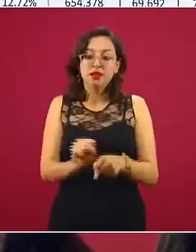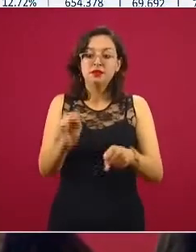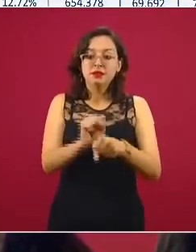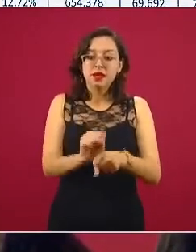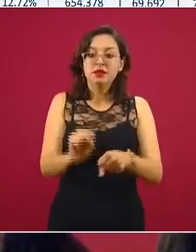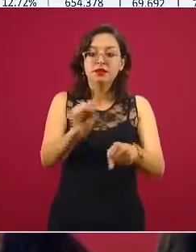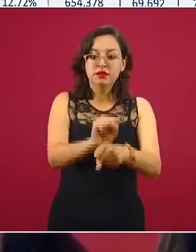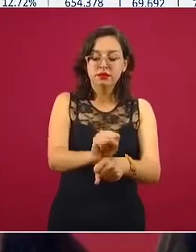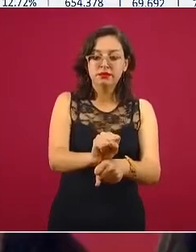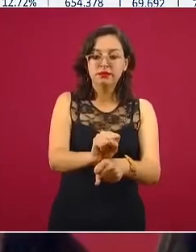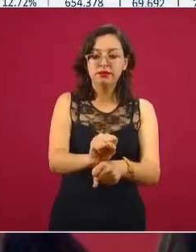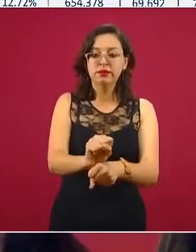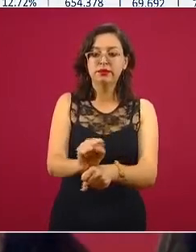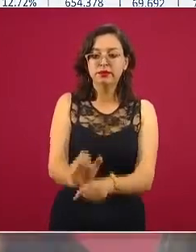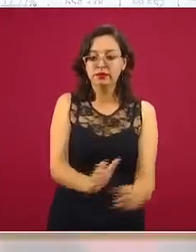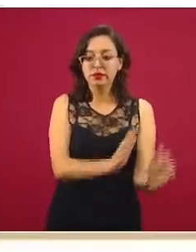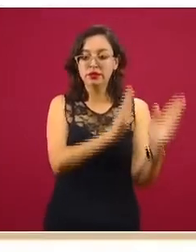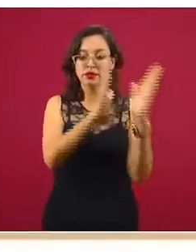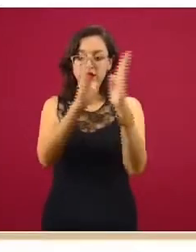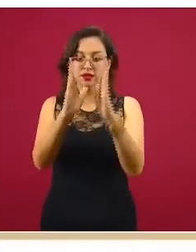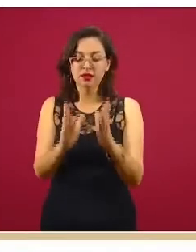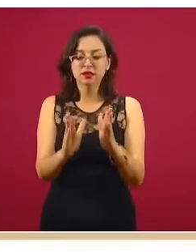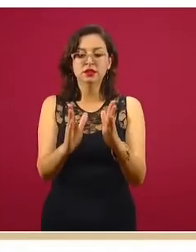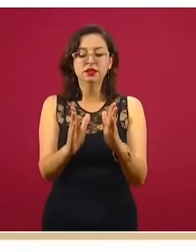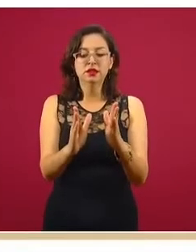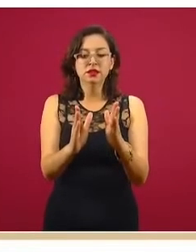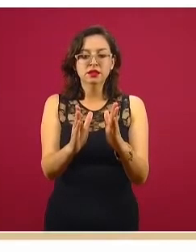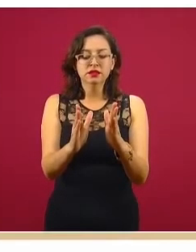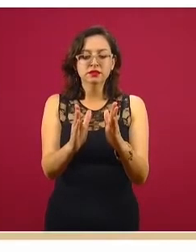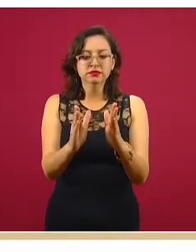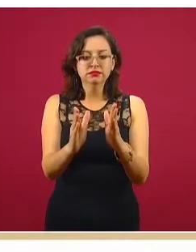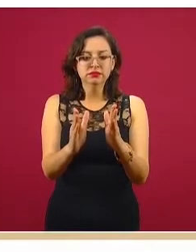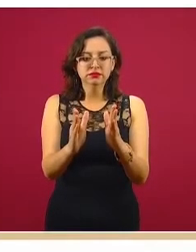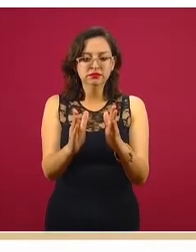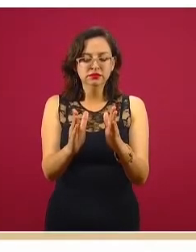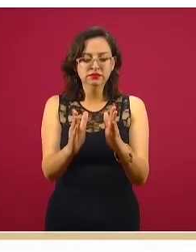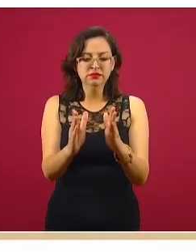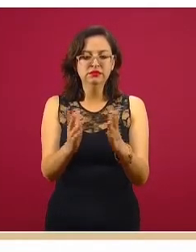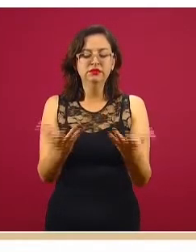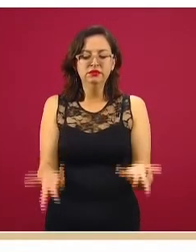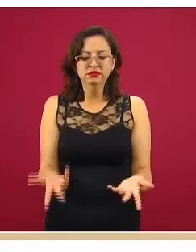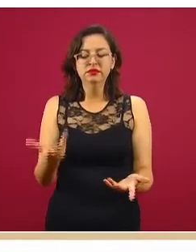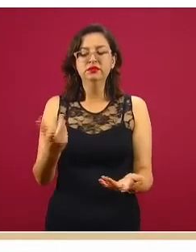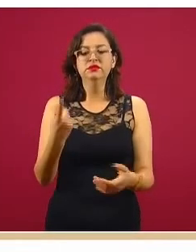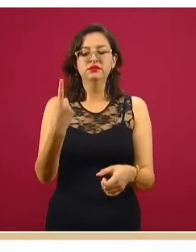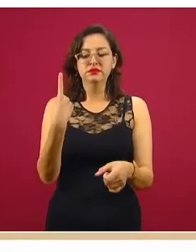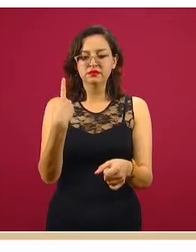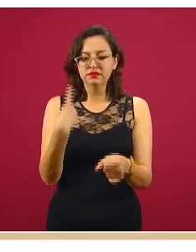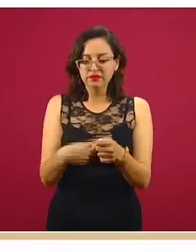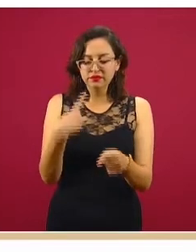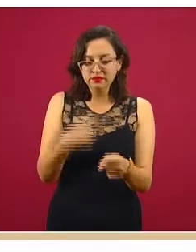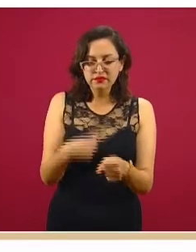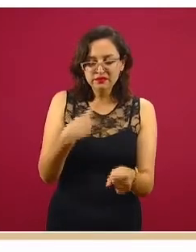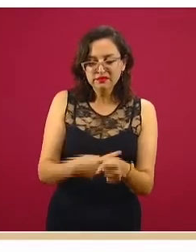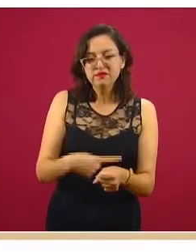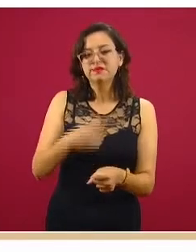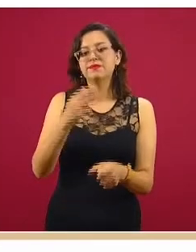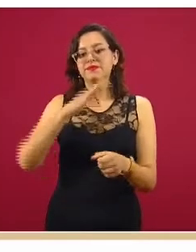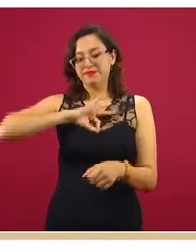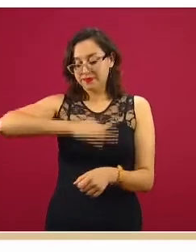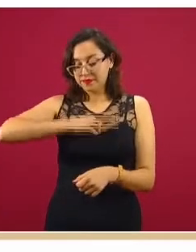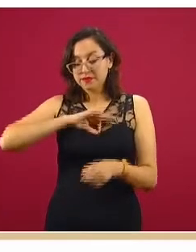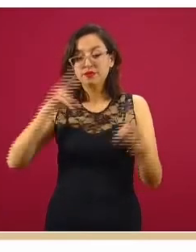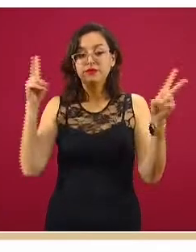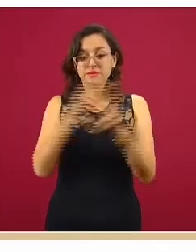epidemiológicas. Segunda columna, los casos de infección respiratoria aguda, neumonía